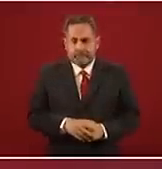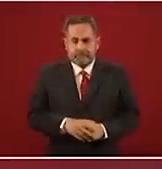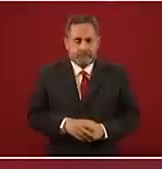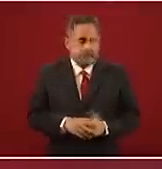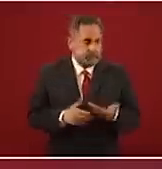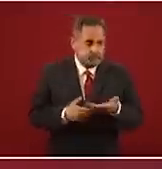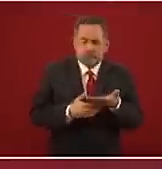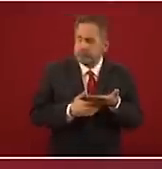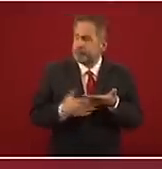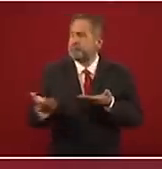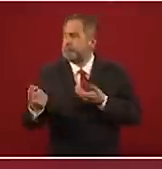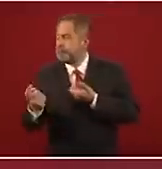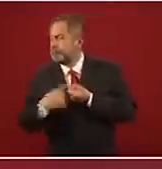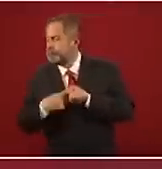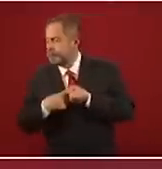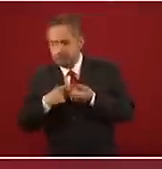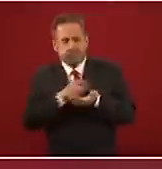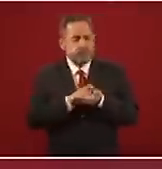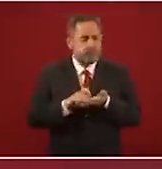inscribían al seguro popular.